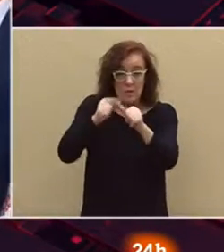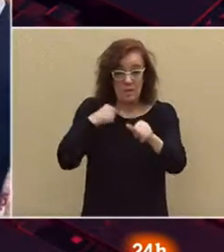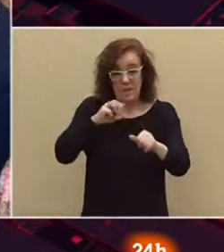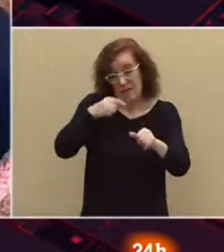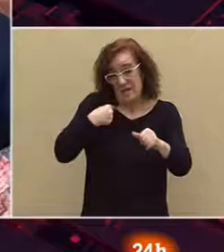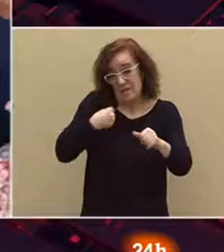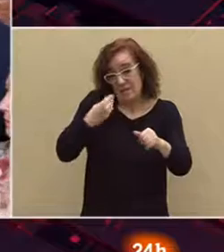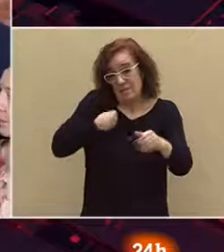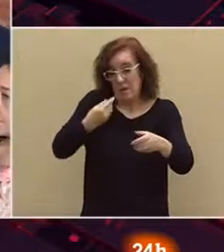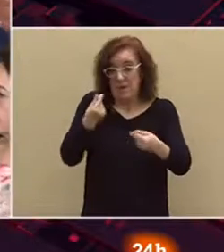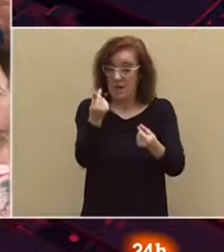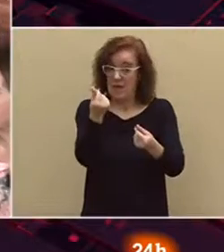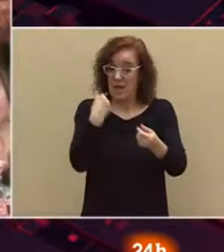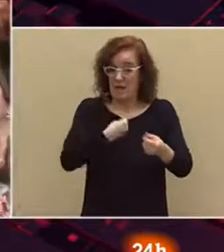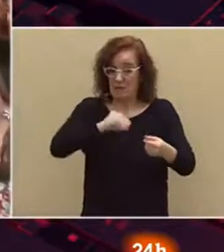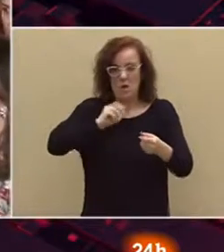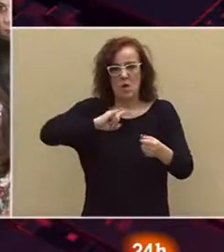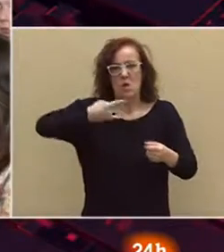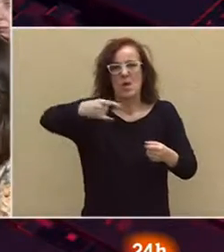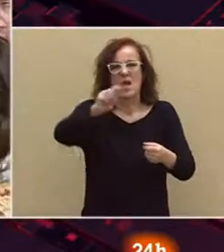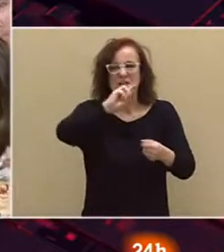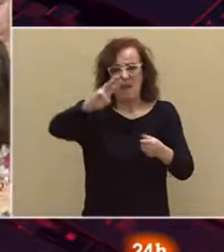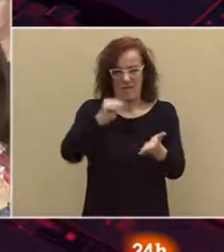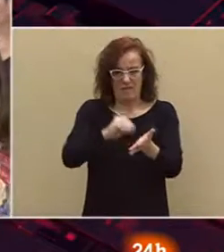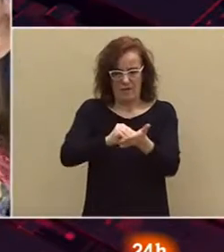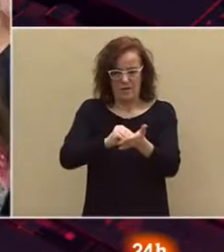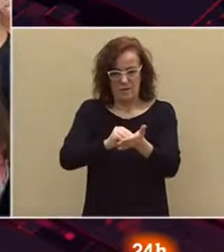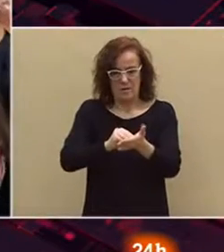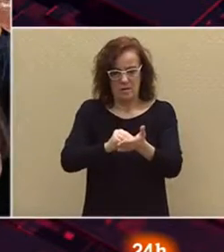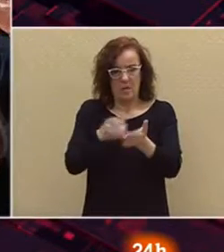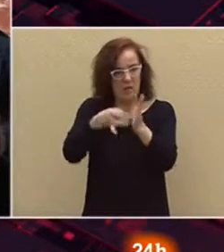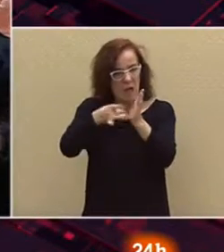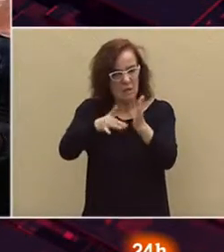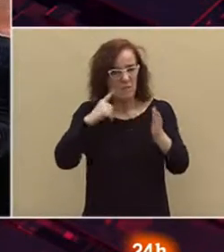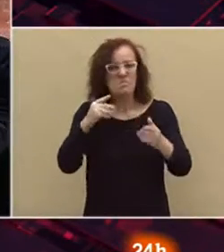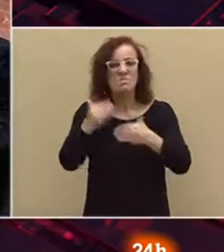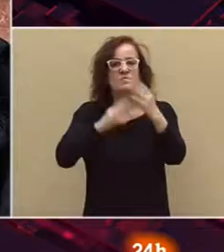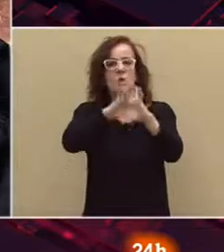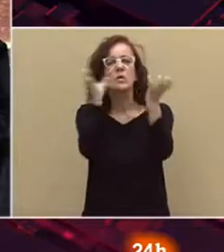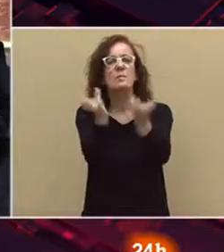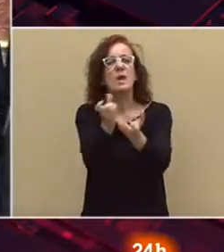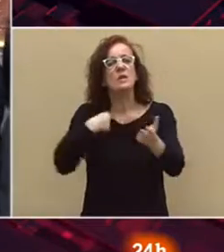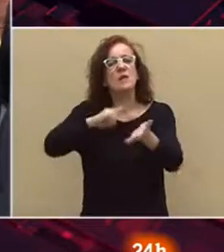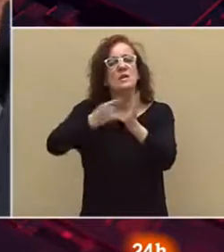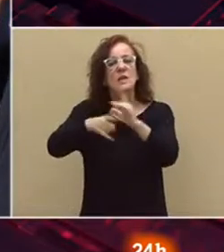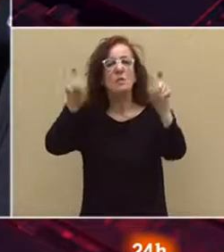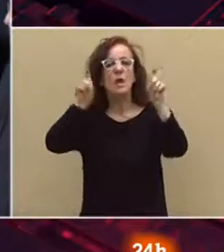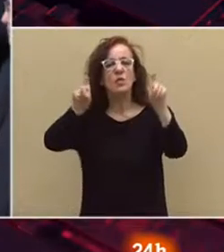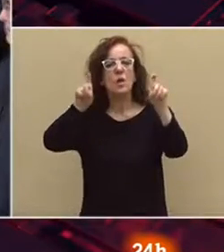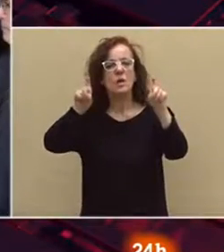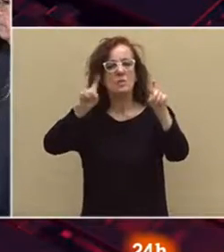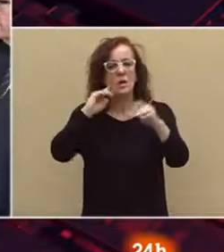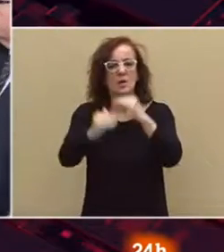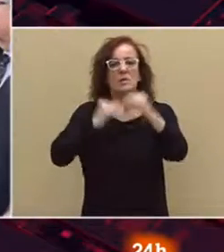se ha multiplicado en más de 13 veces. Hemos profundizado en la universalización de nuestro sistema educativo y elevado su calidad